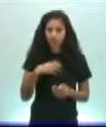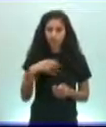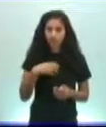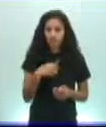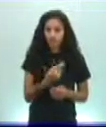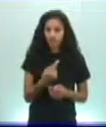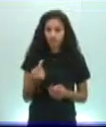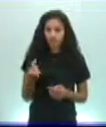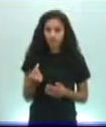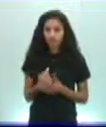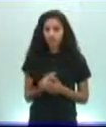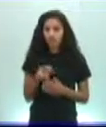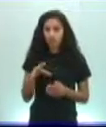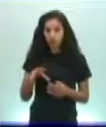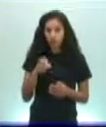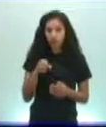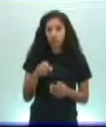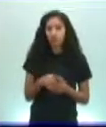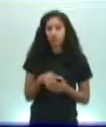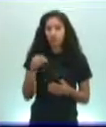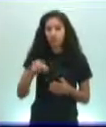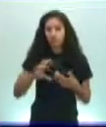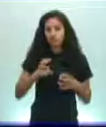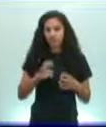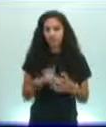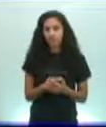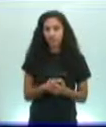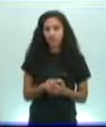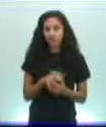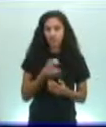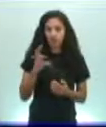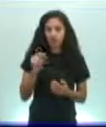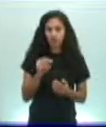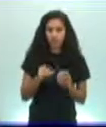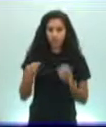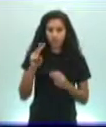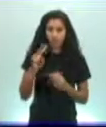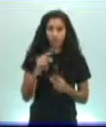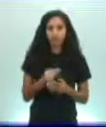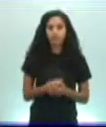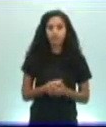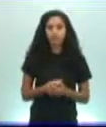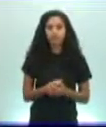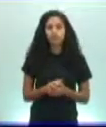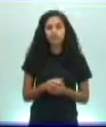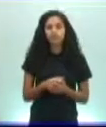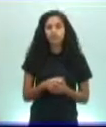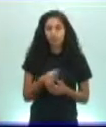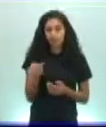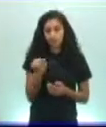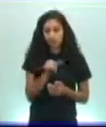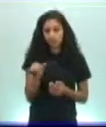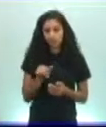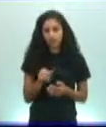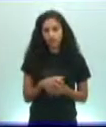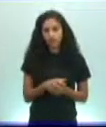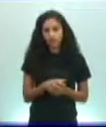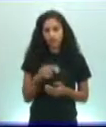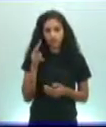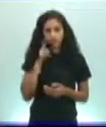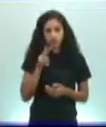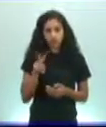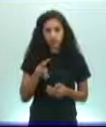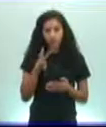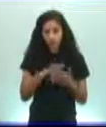factores tomarían esta elevación al cuadrado. De ahí que, buscando en